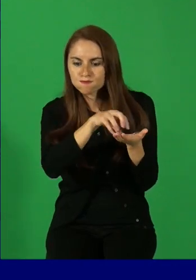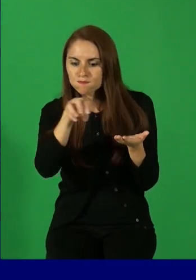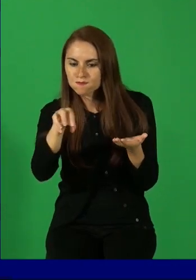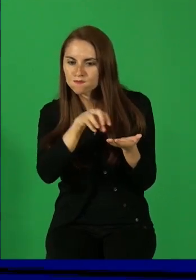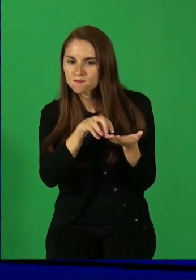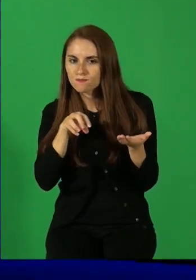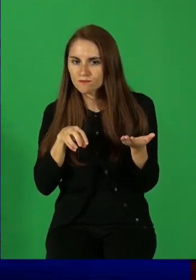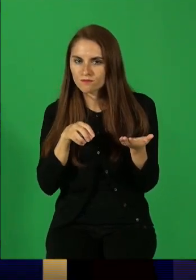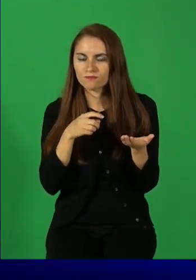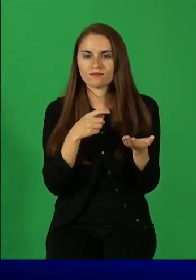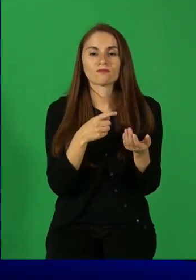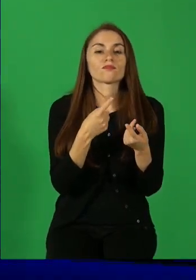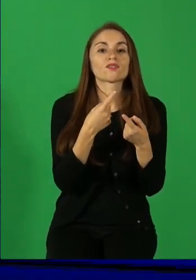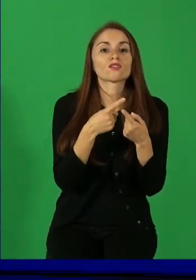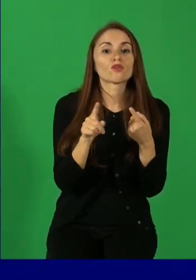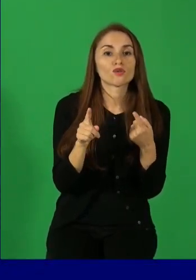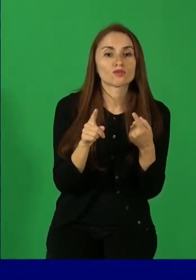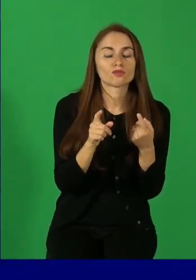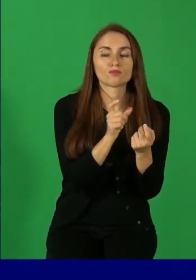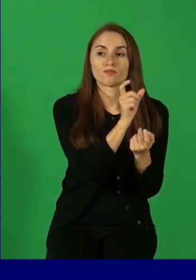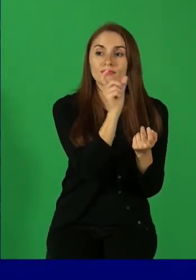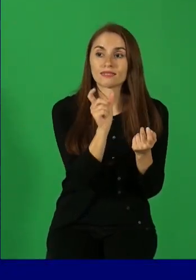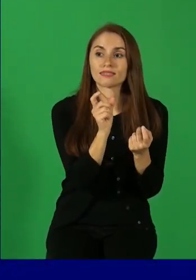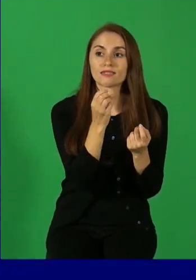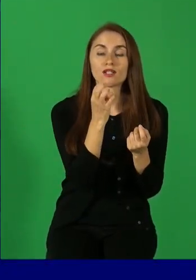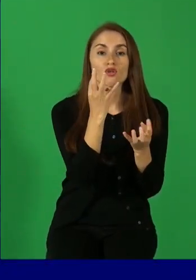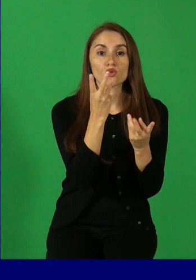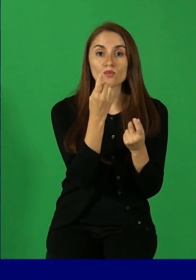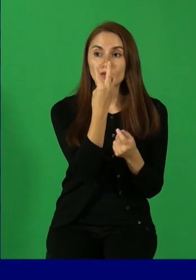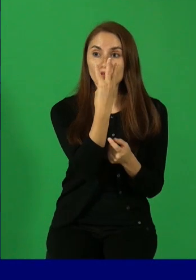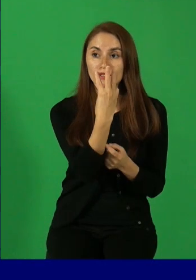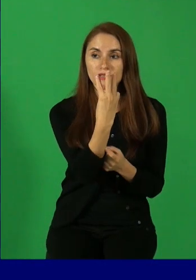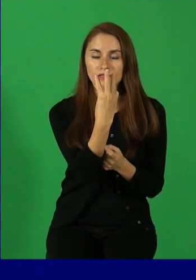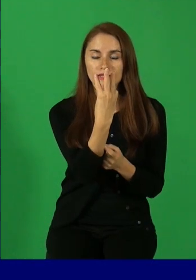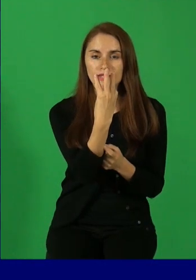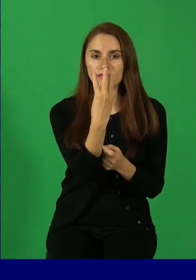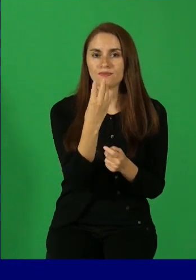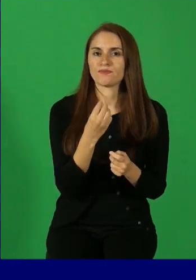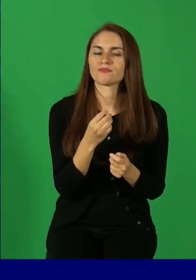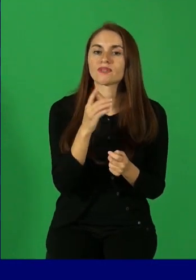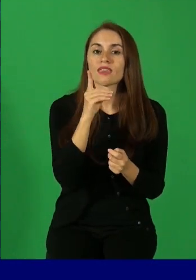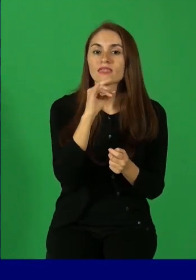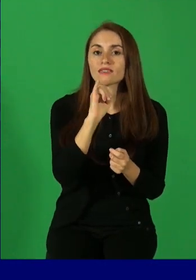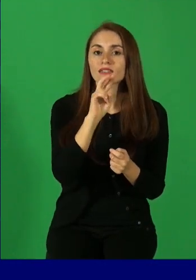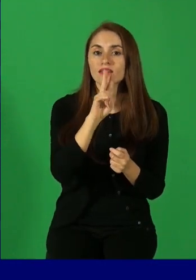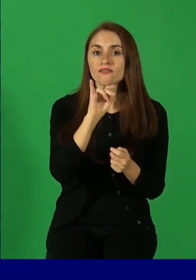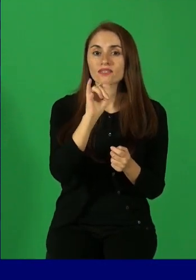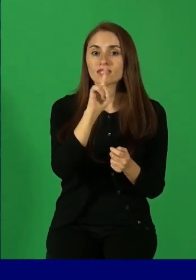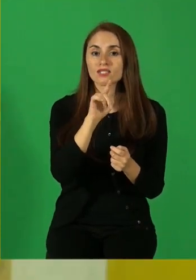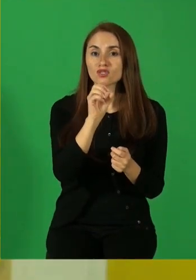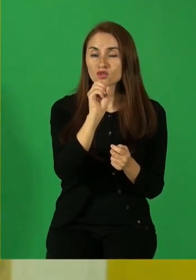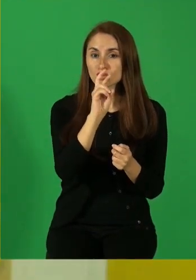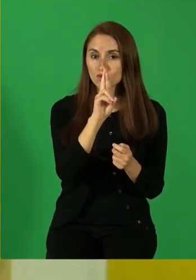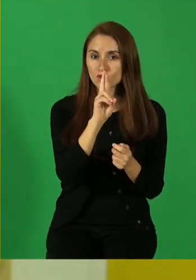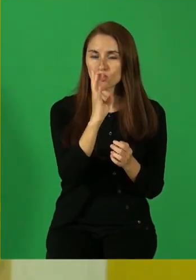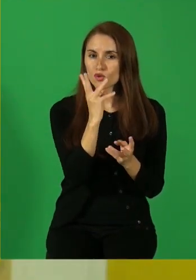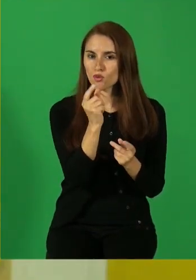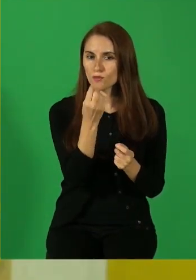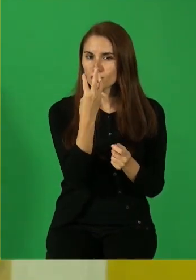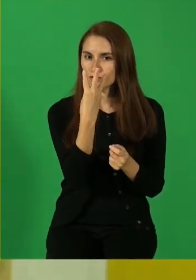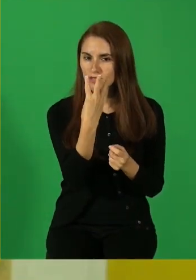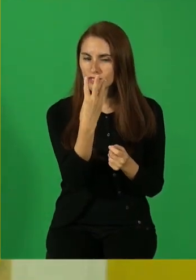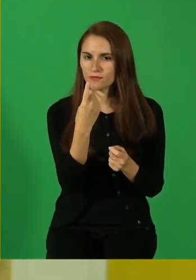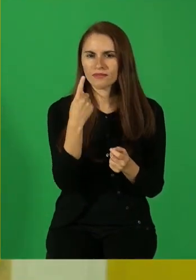reparte. Otra parte era lo que dijimos con respecto al divisor, que sería en este caso el 3.